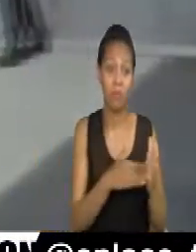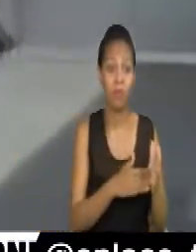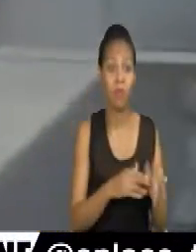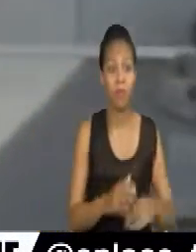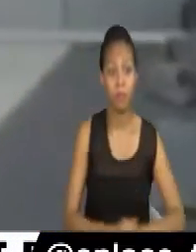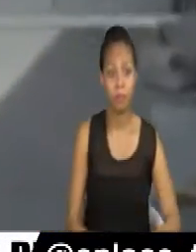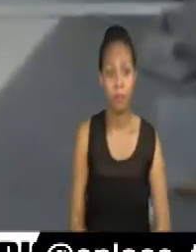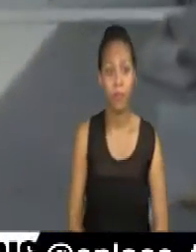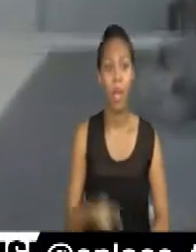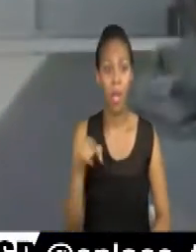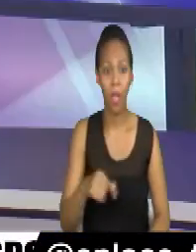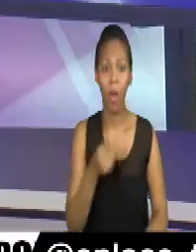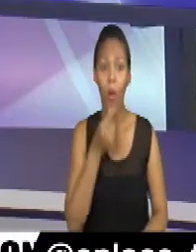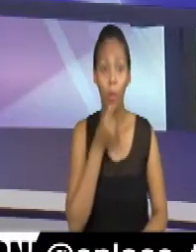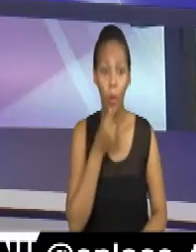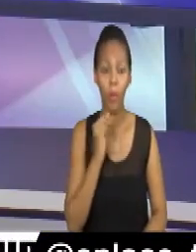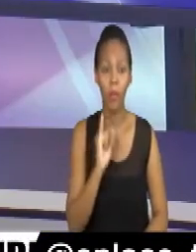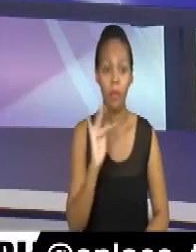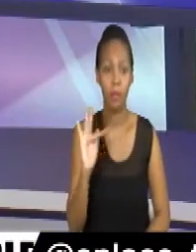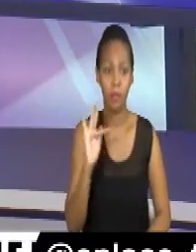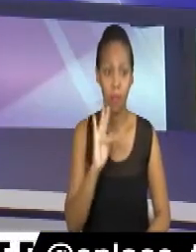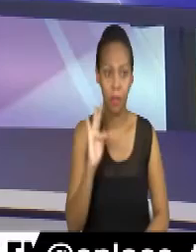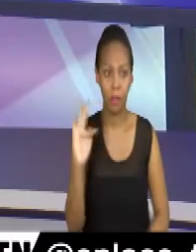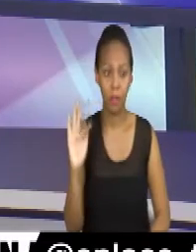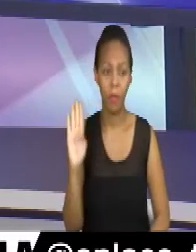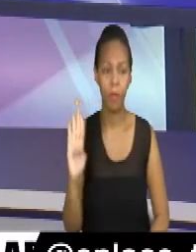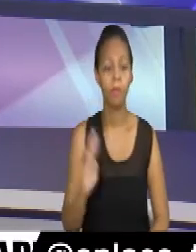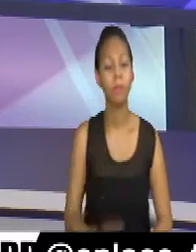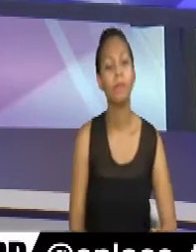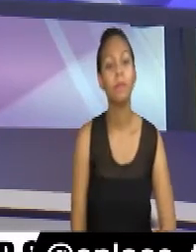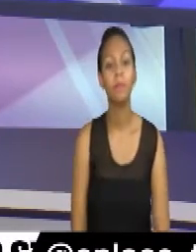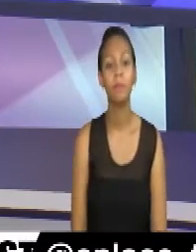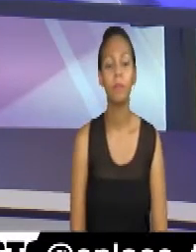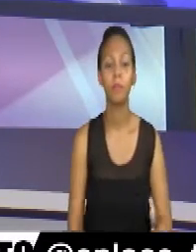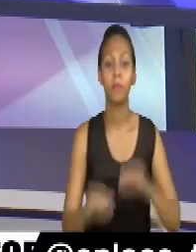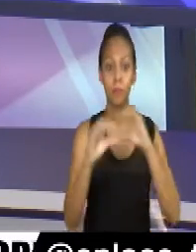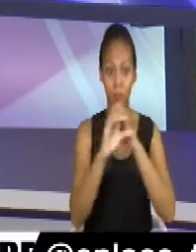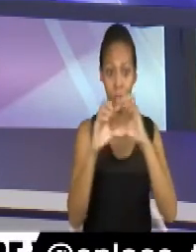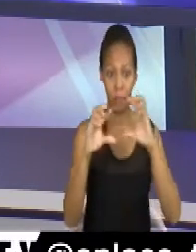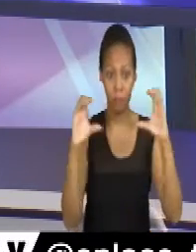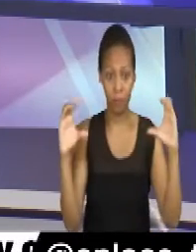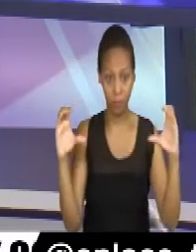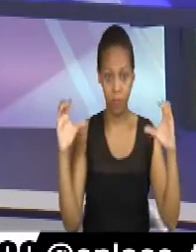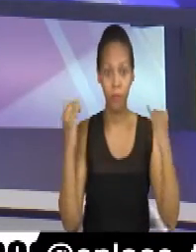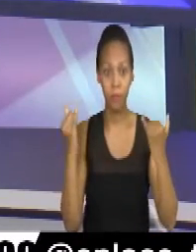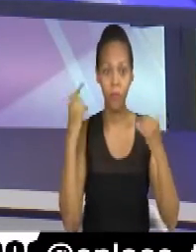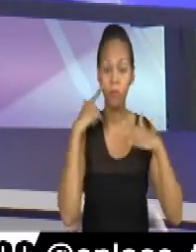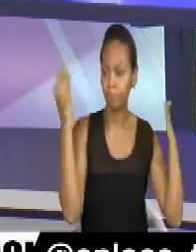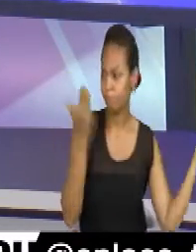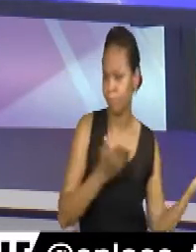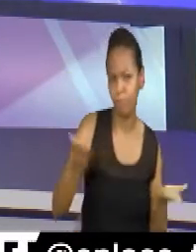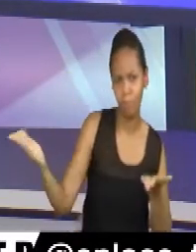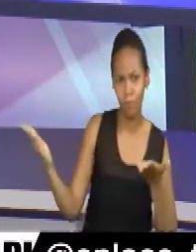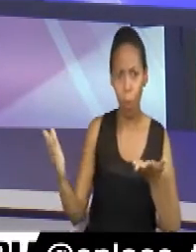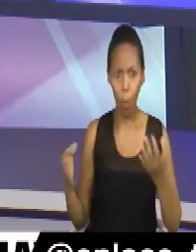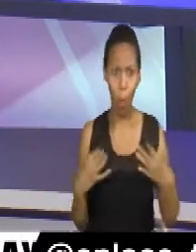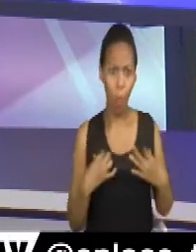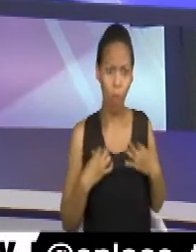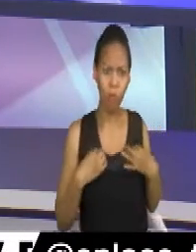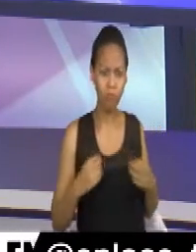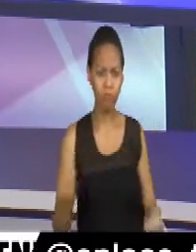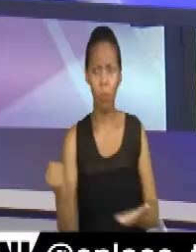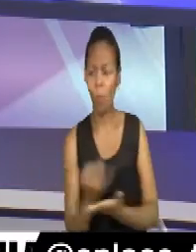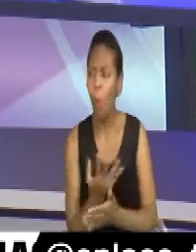la ciudad. El Centro Popular Comercial CPC ofrece lo más variado de la moda en los diferentes